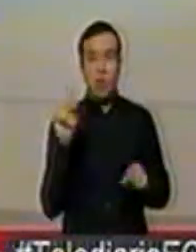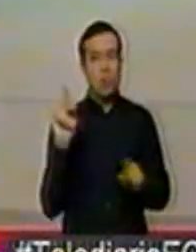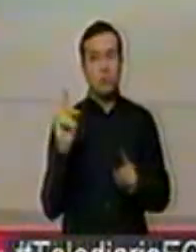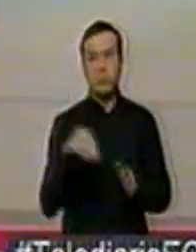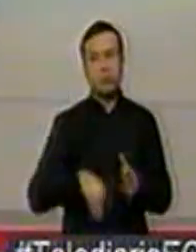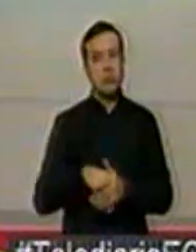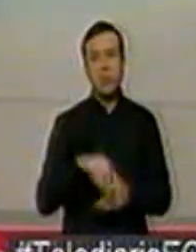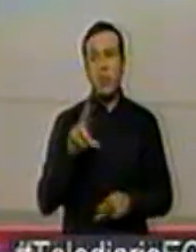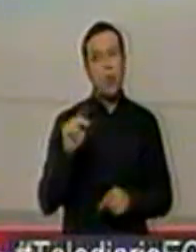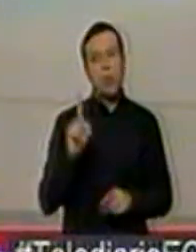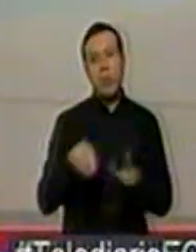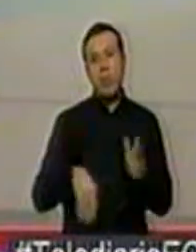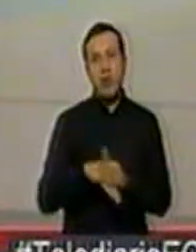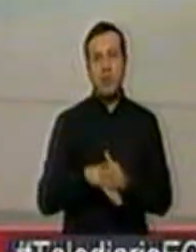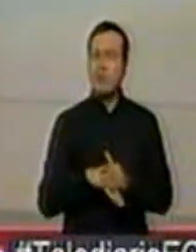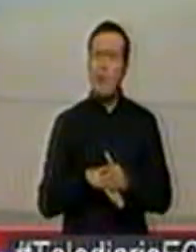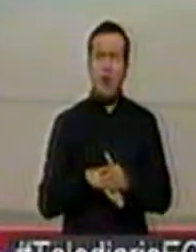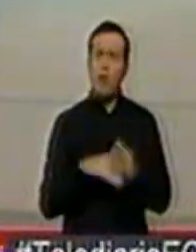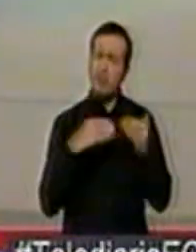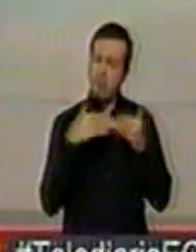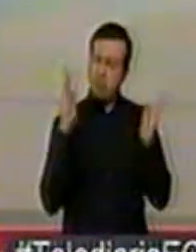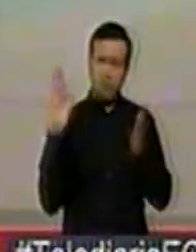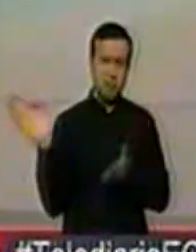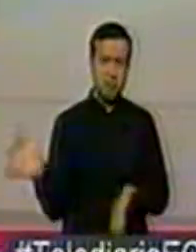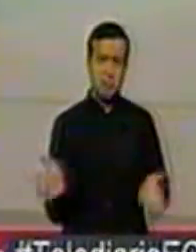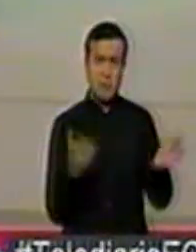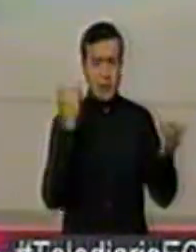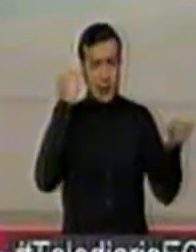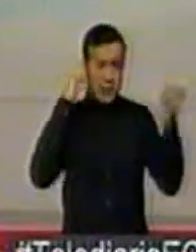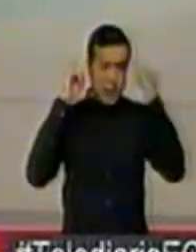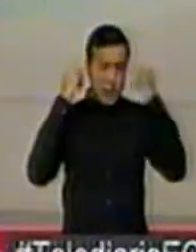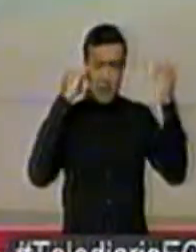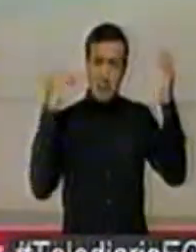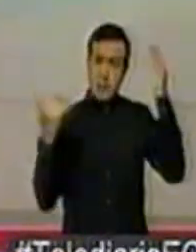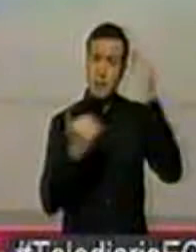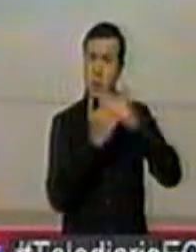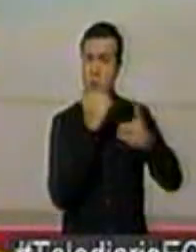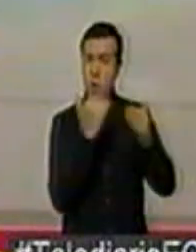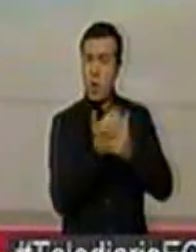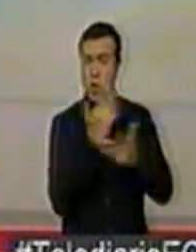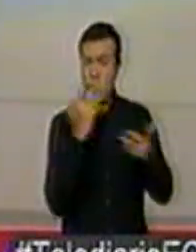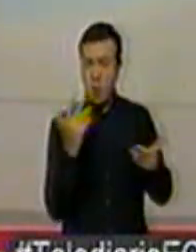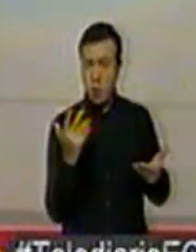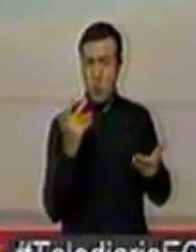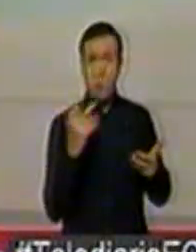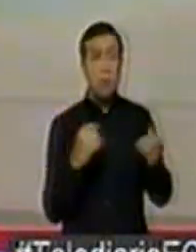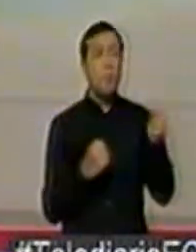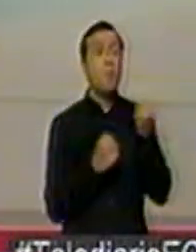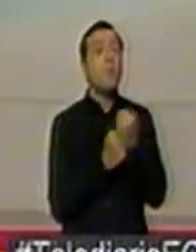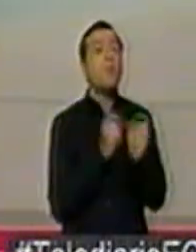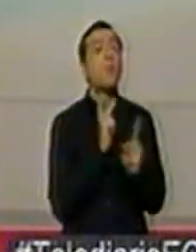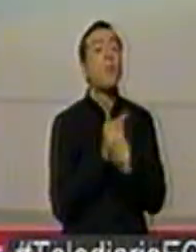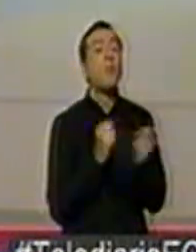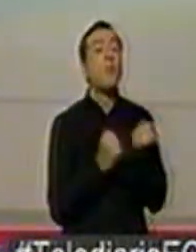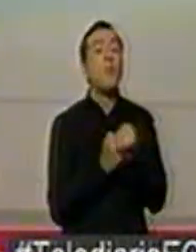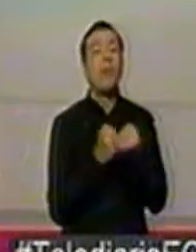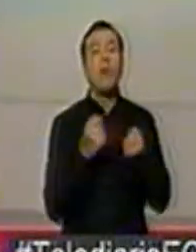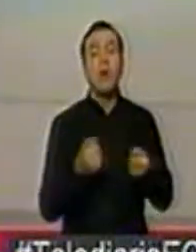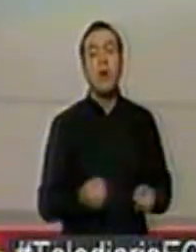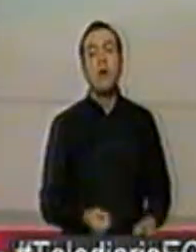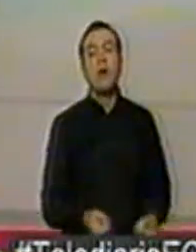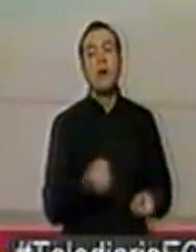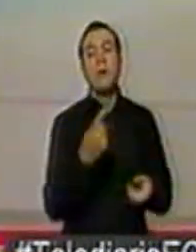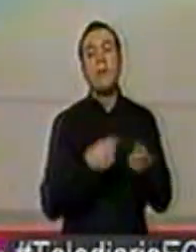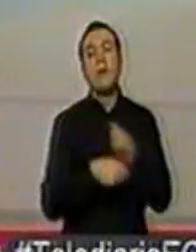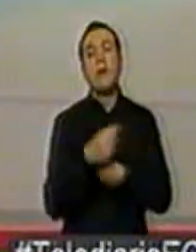naturales y esto se trata de algo más innovación porque nosotros no sólo vamos no queremos apoyar que vayan a poner una carretilla para